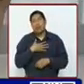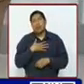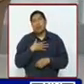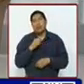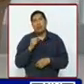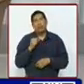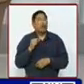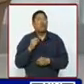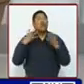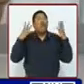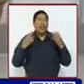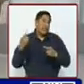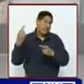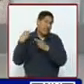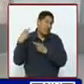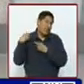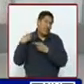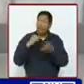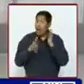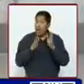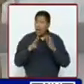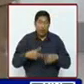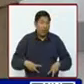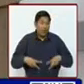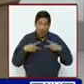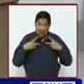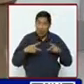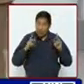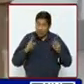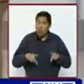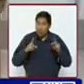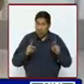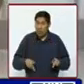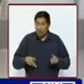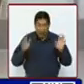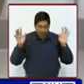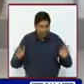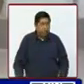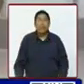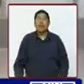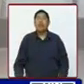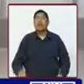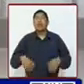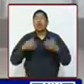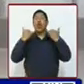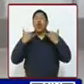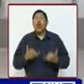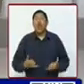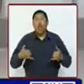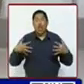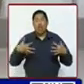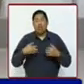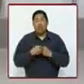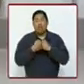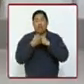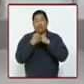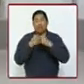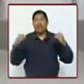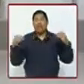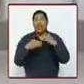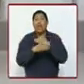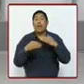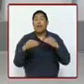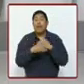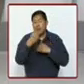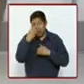poquito, mucha responsabilidad, porque estamos hablando de vidas humanas. Y a propósito, hoy hubo un accidente en la avenida